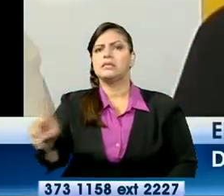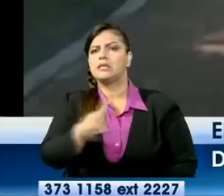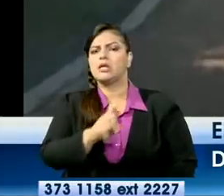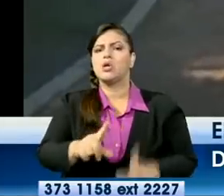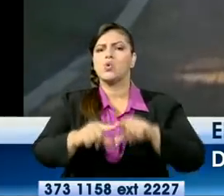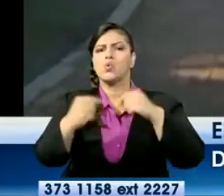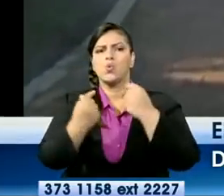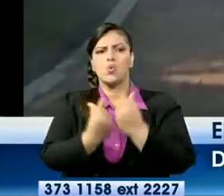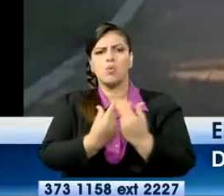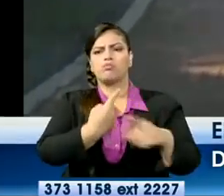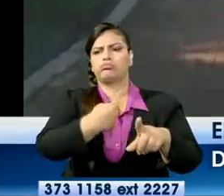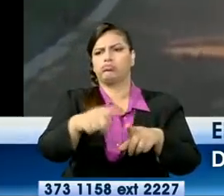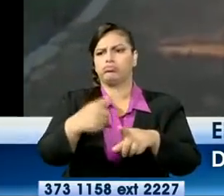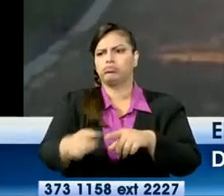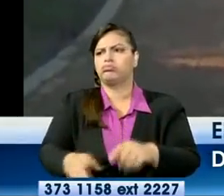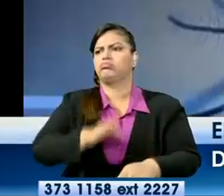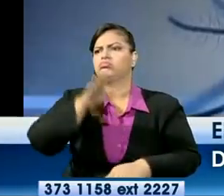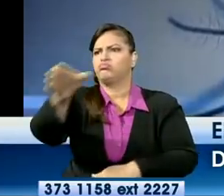hogares.